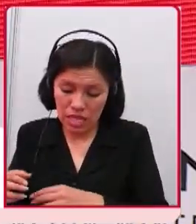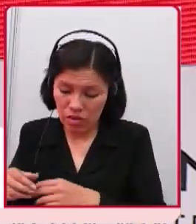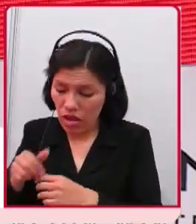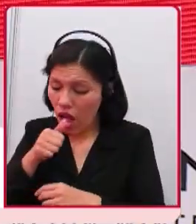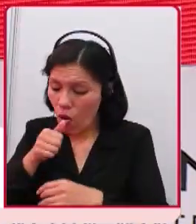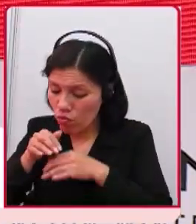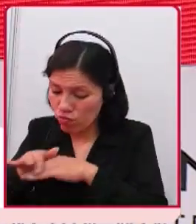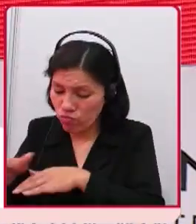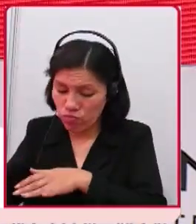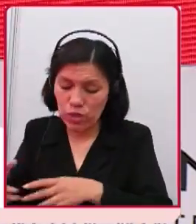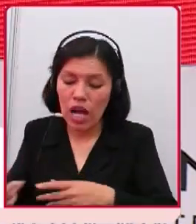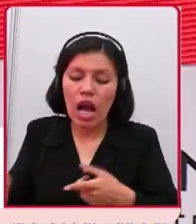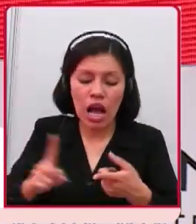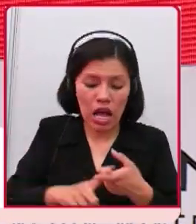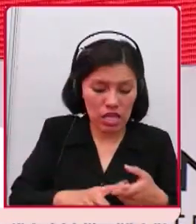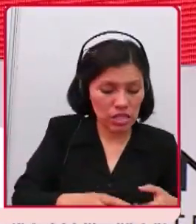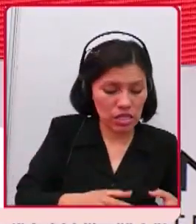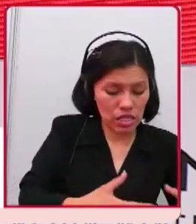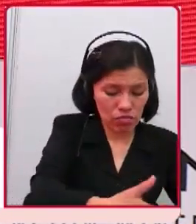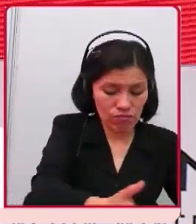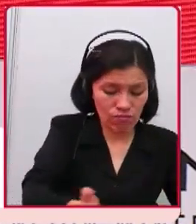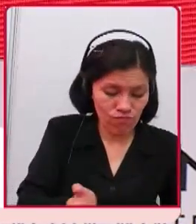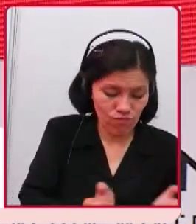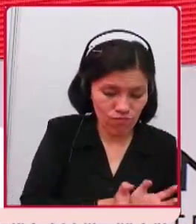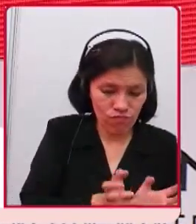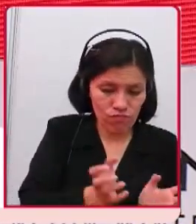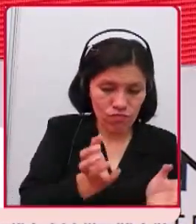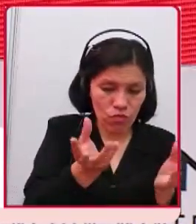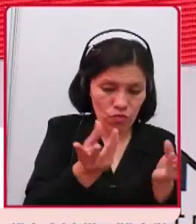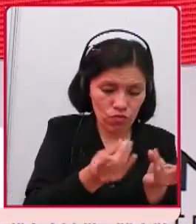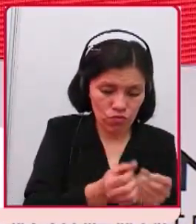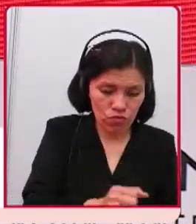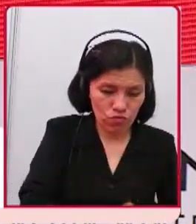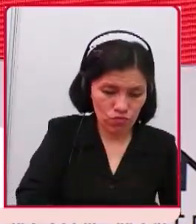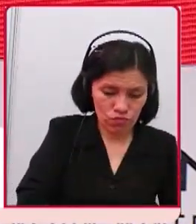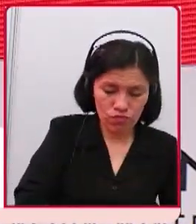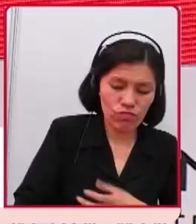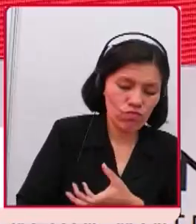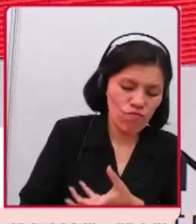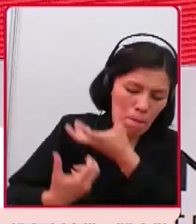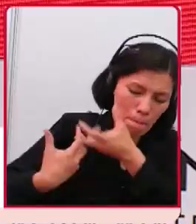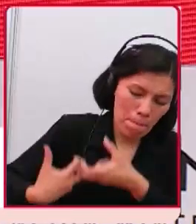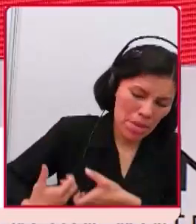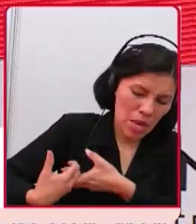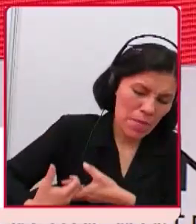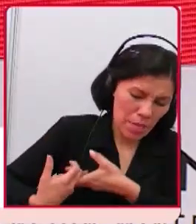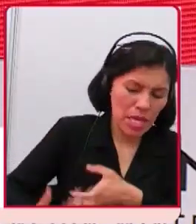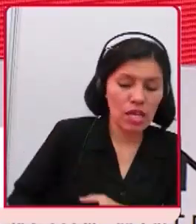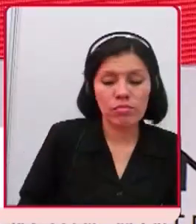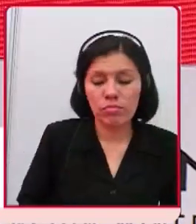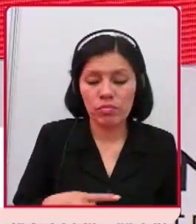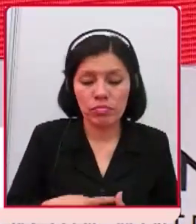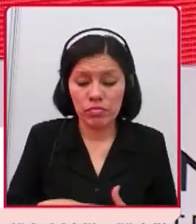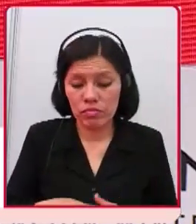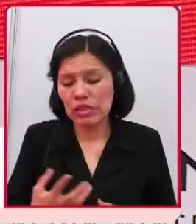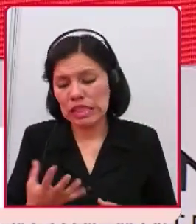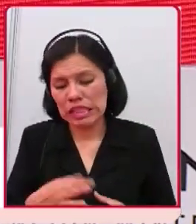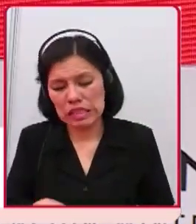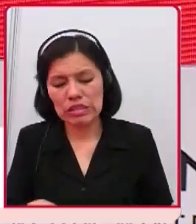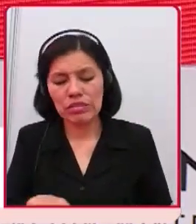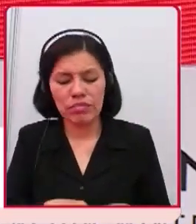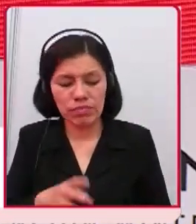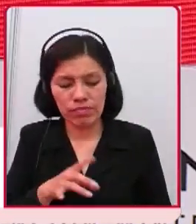de sobrecarga. Entonces, no era tan necesario ser finos con el tiempo, más que nada detectar la presencia de todas